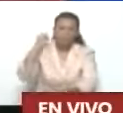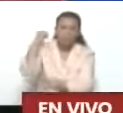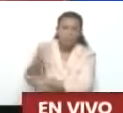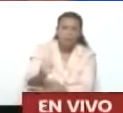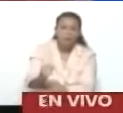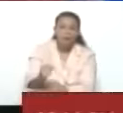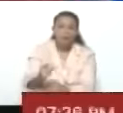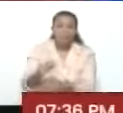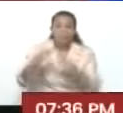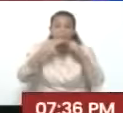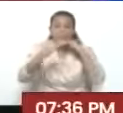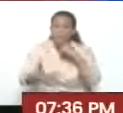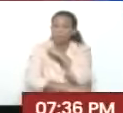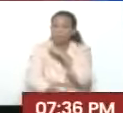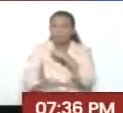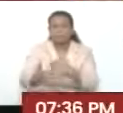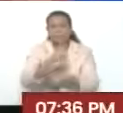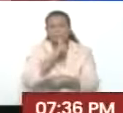un periodo de traición,